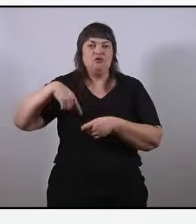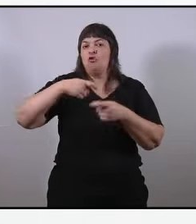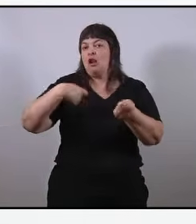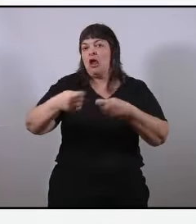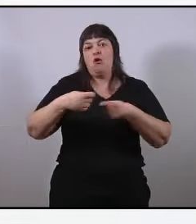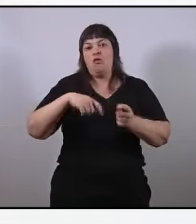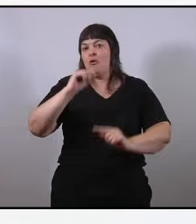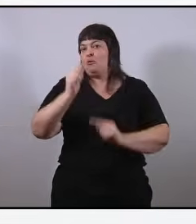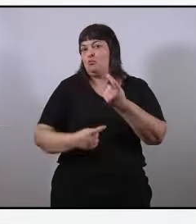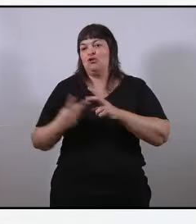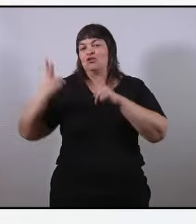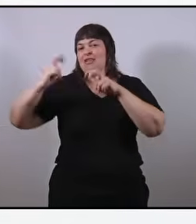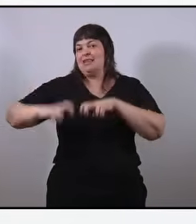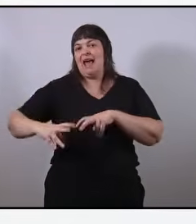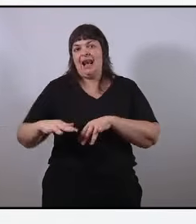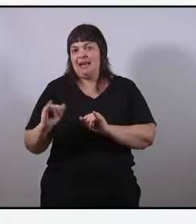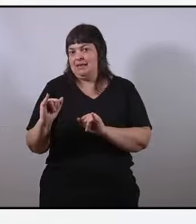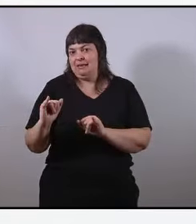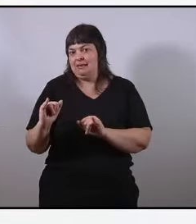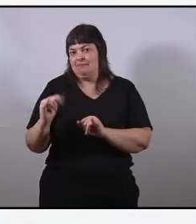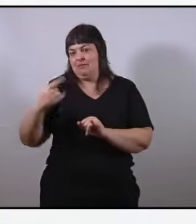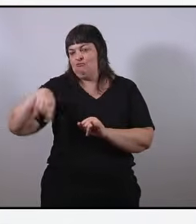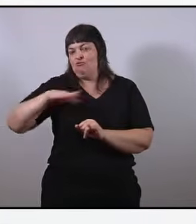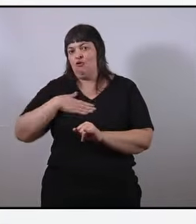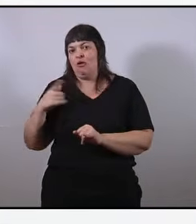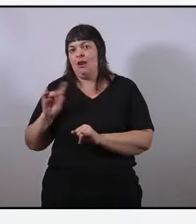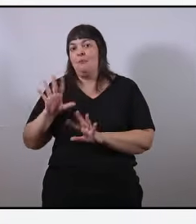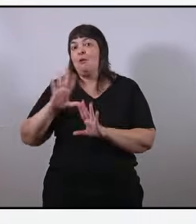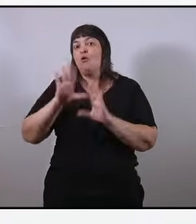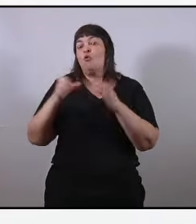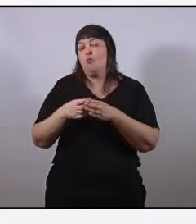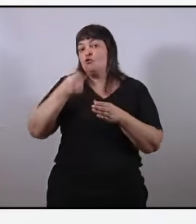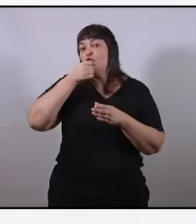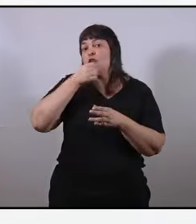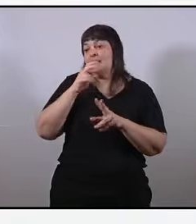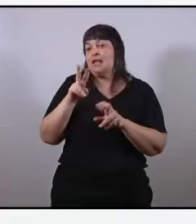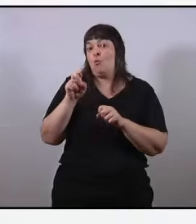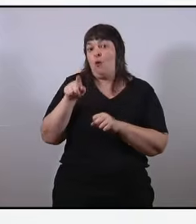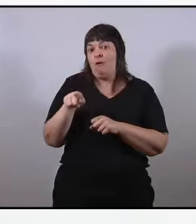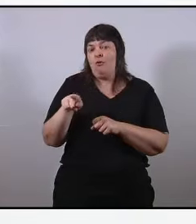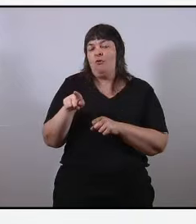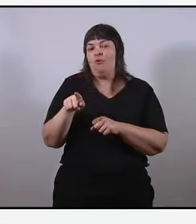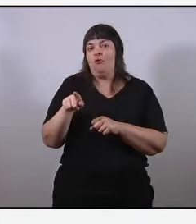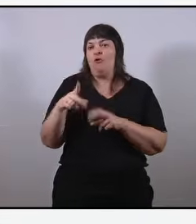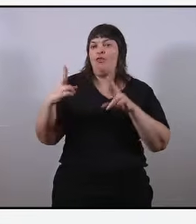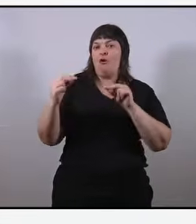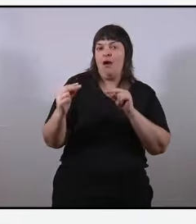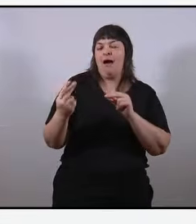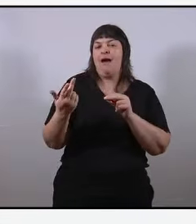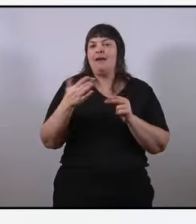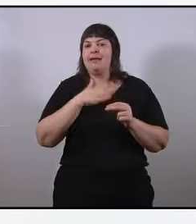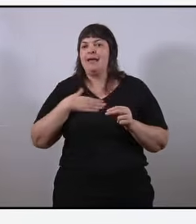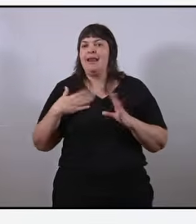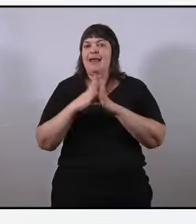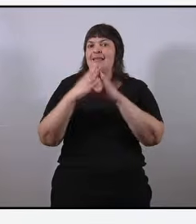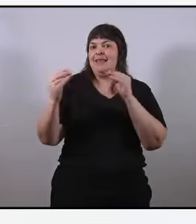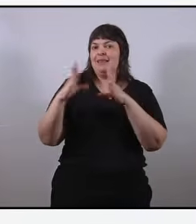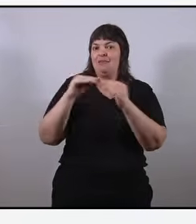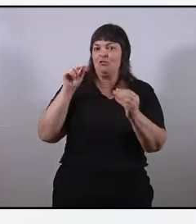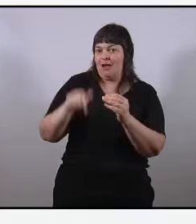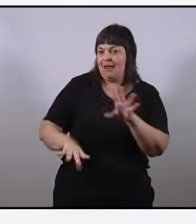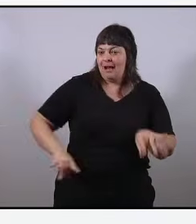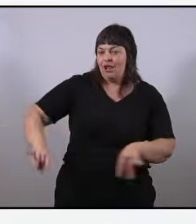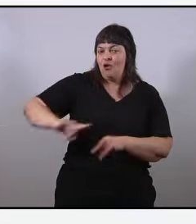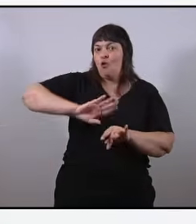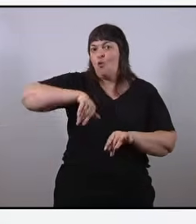negociación de presupuestos. Pero de un nuevo Partido Socialista que lo que pretende es dialogar y llegar a entendimientos en nuestra región,